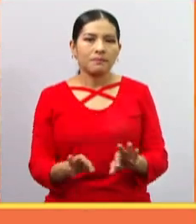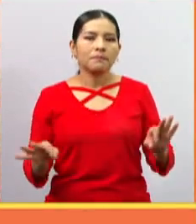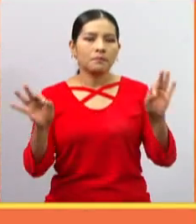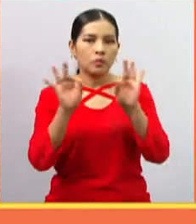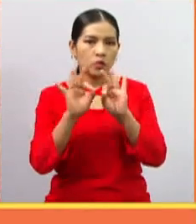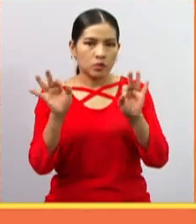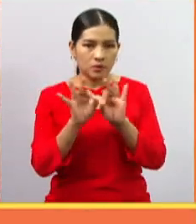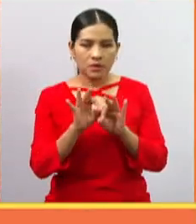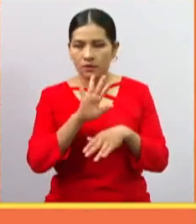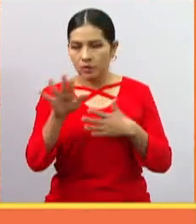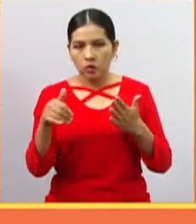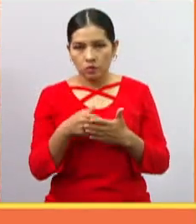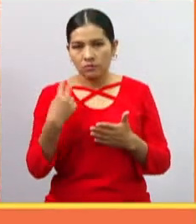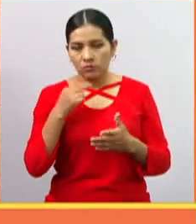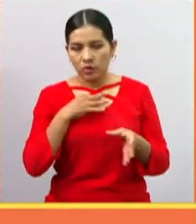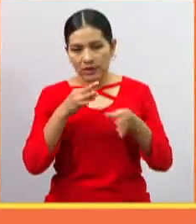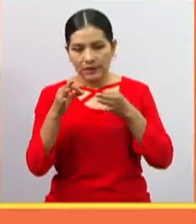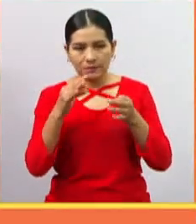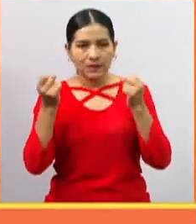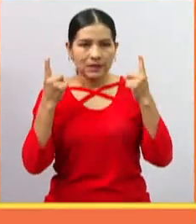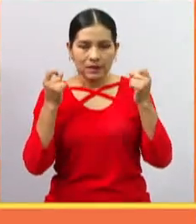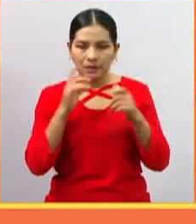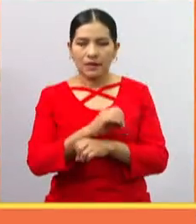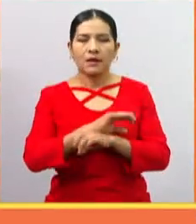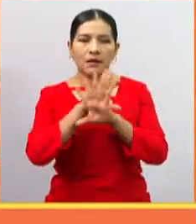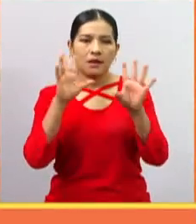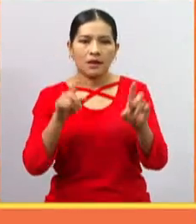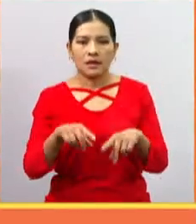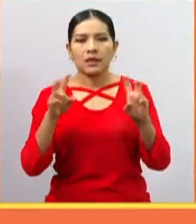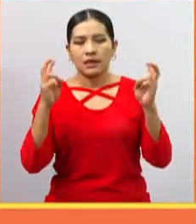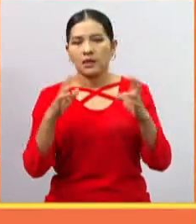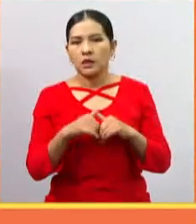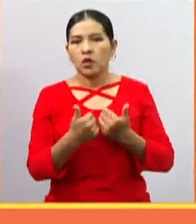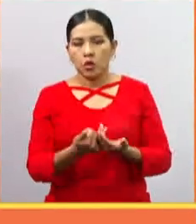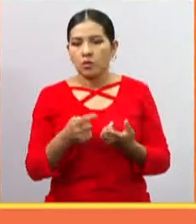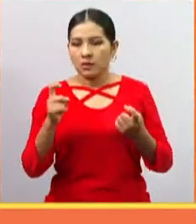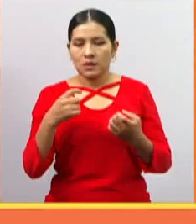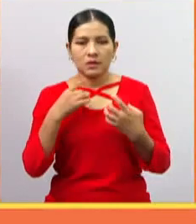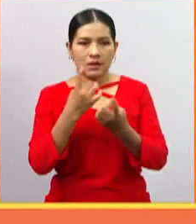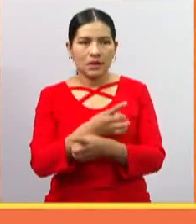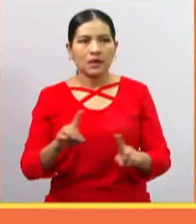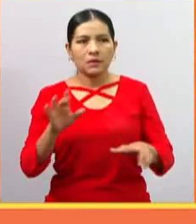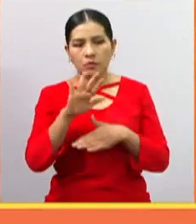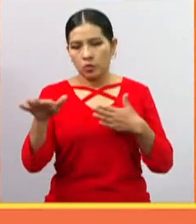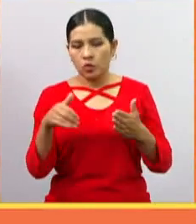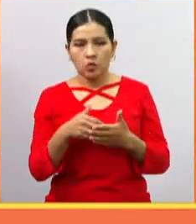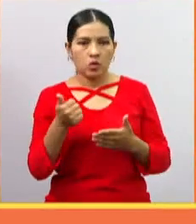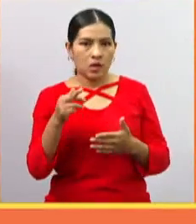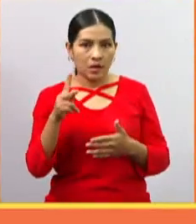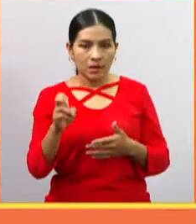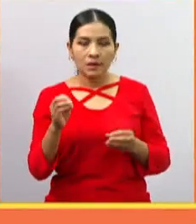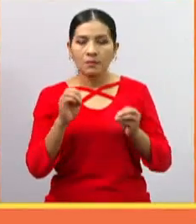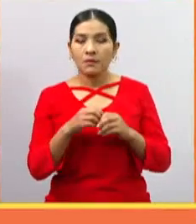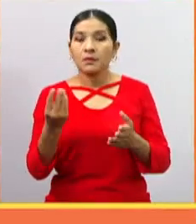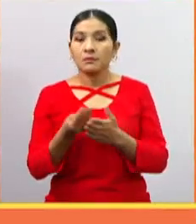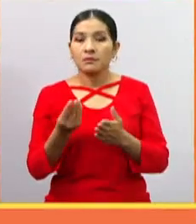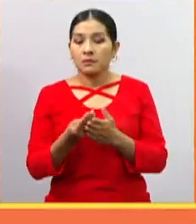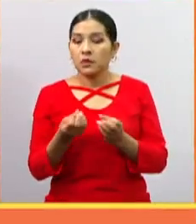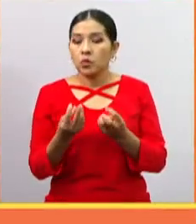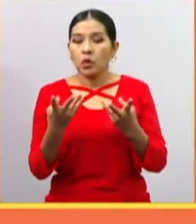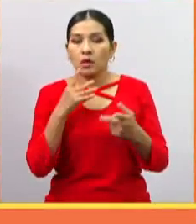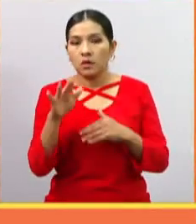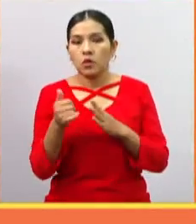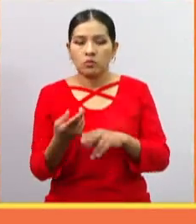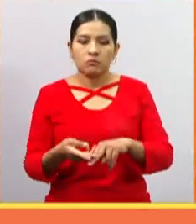importante que nosotros mencionemos todo este tema de la democratización del arte, cómo los precios han bajado